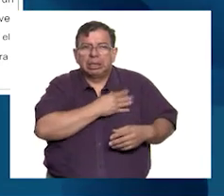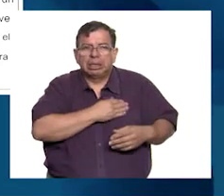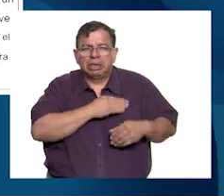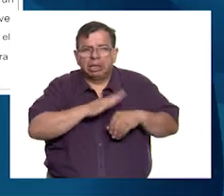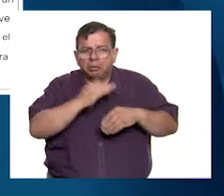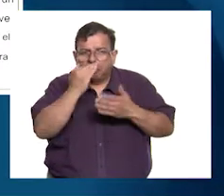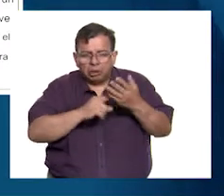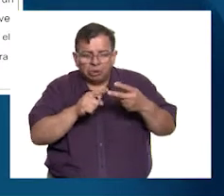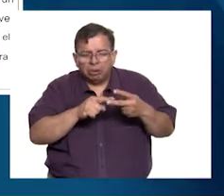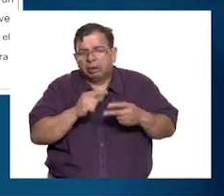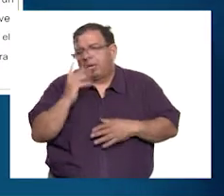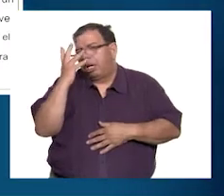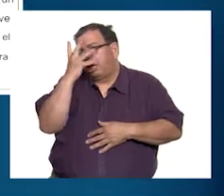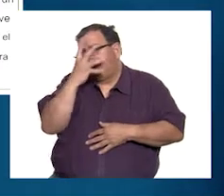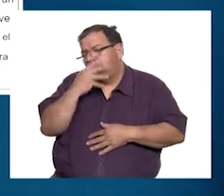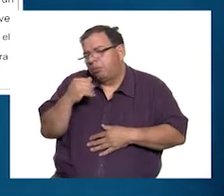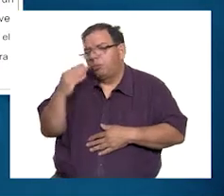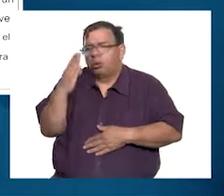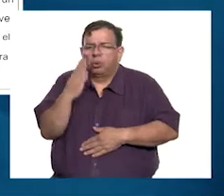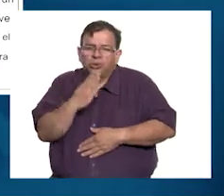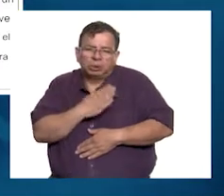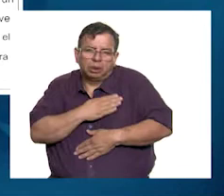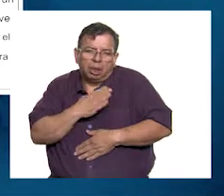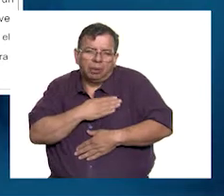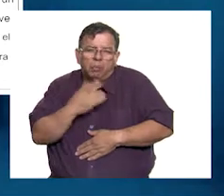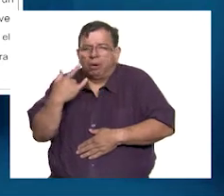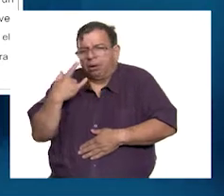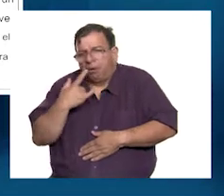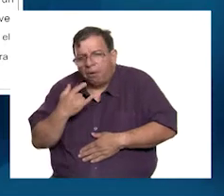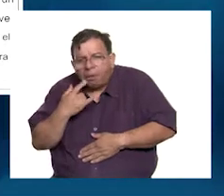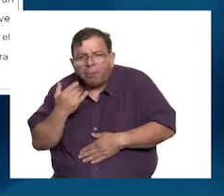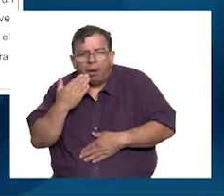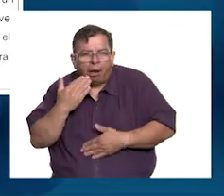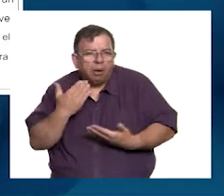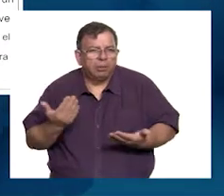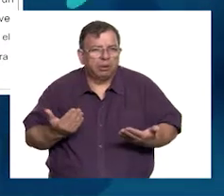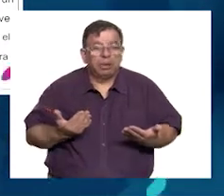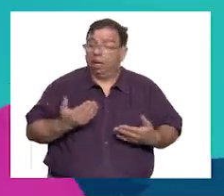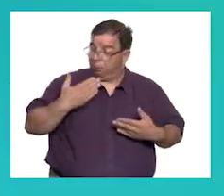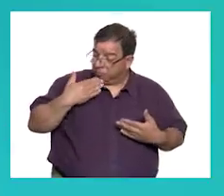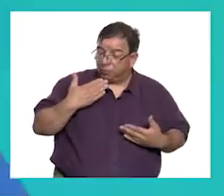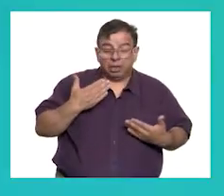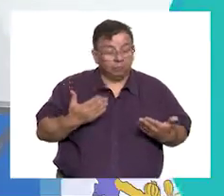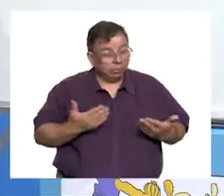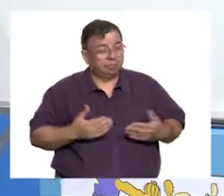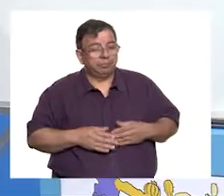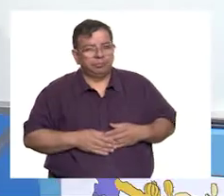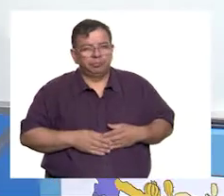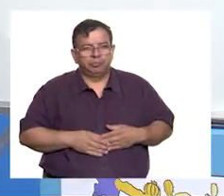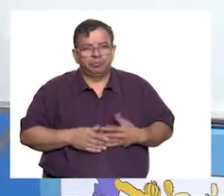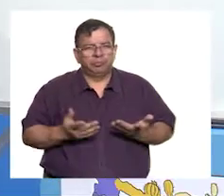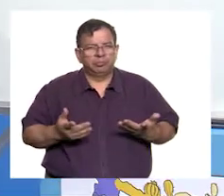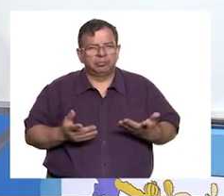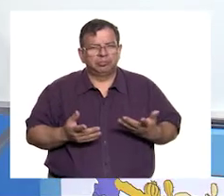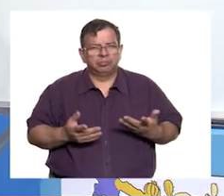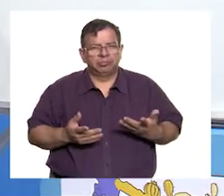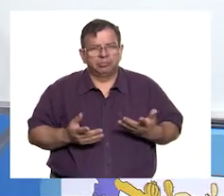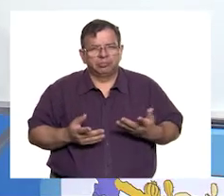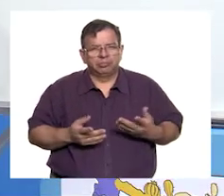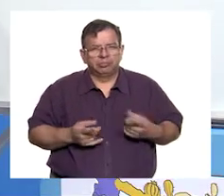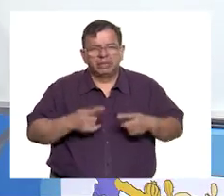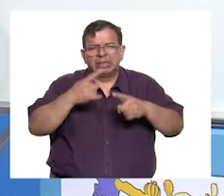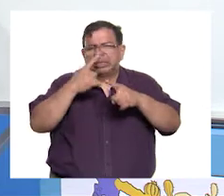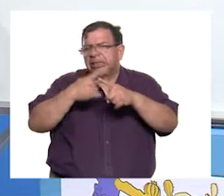es hermosa y es buena y cortés. Ujú. Muy bien, muy bien. Ahora, ¿de quién es esta